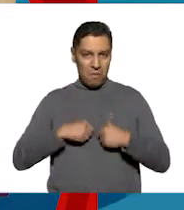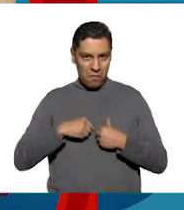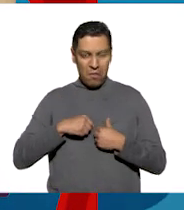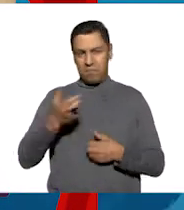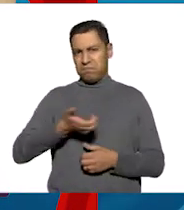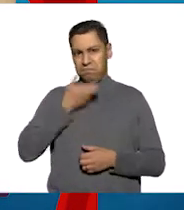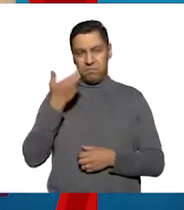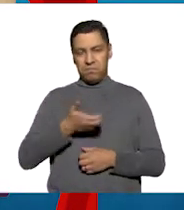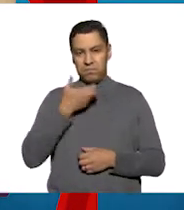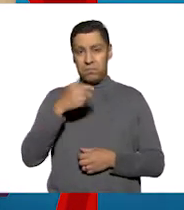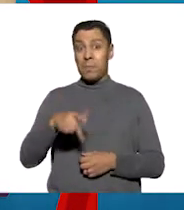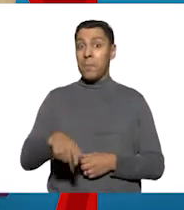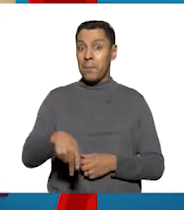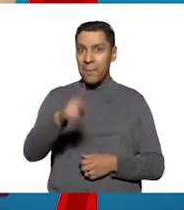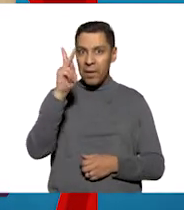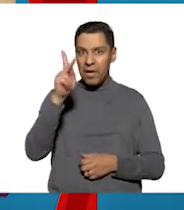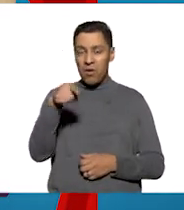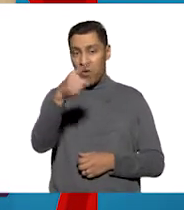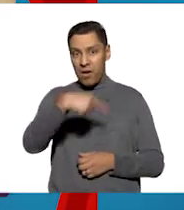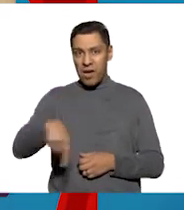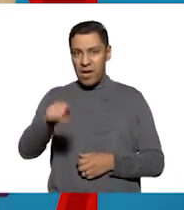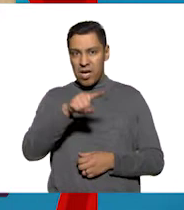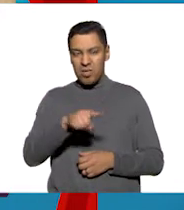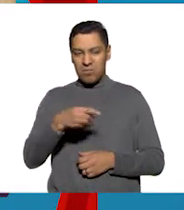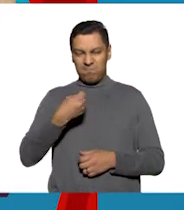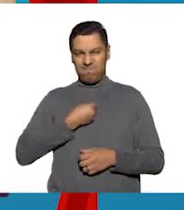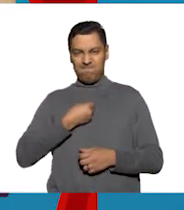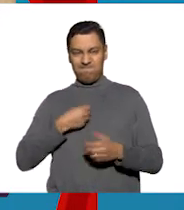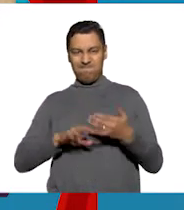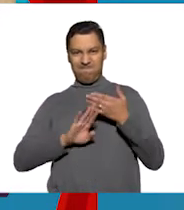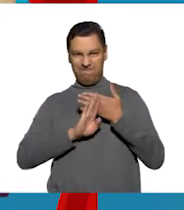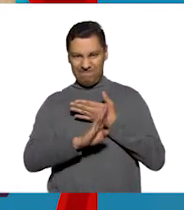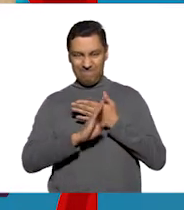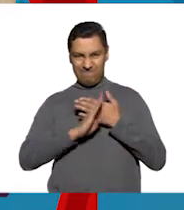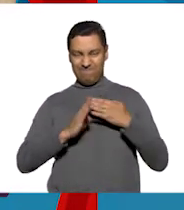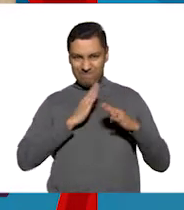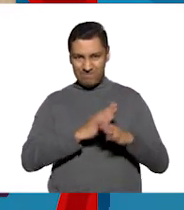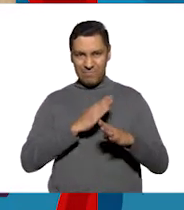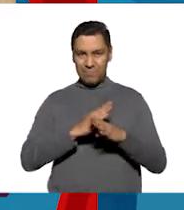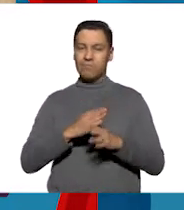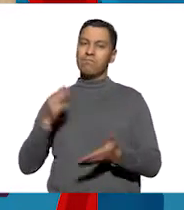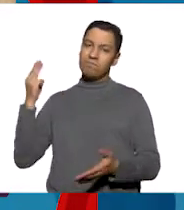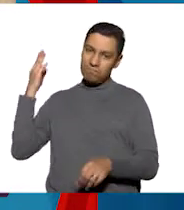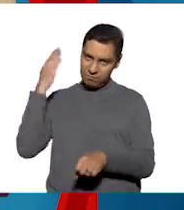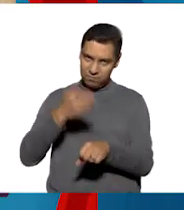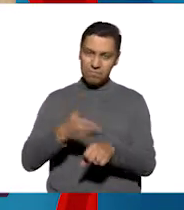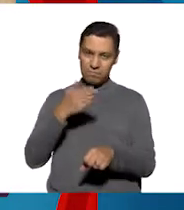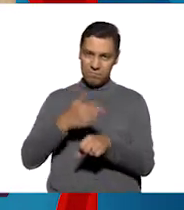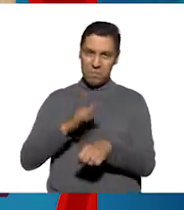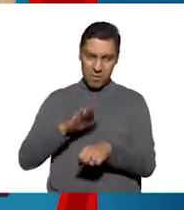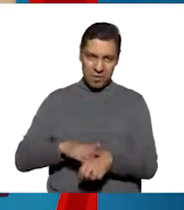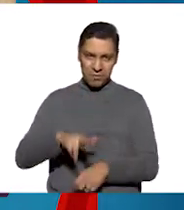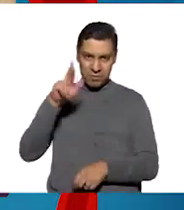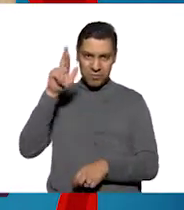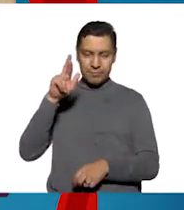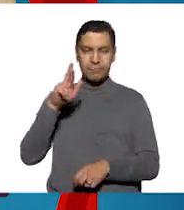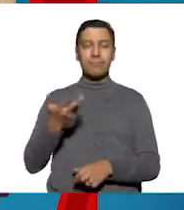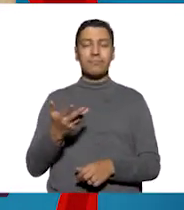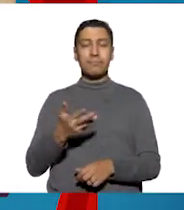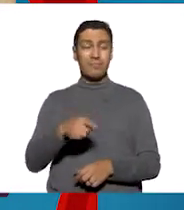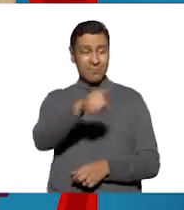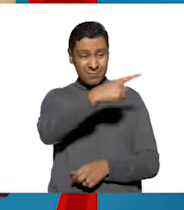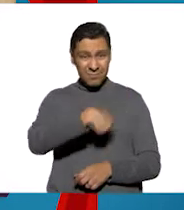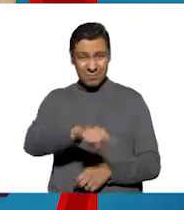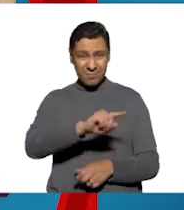tradicional. Pero, si se resistían, las sanciones eran mayores. Los señoríos conquistados